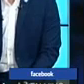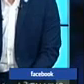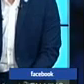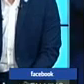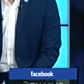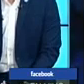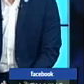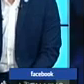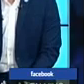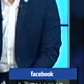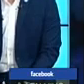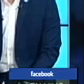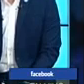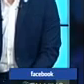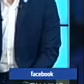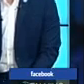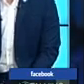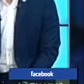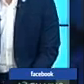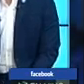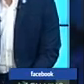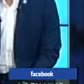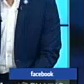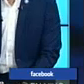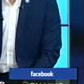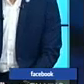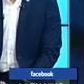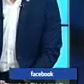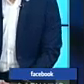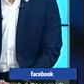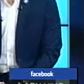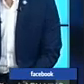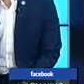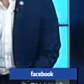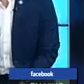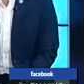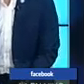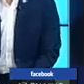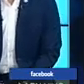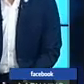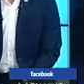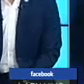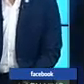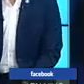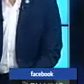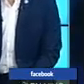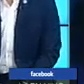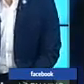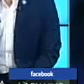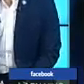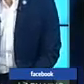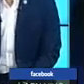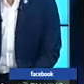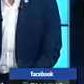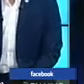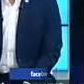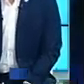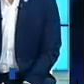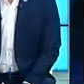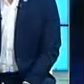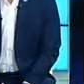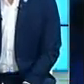gran gasto el que produce? Sí. Mira, tomé la decisión de participar como candidato al Parlacen primero